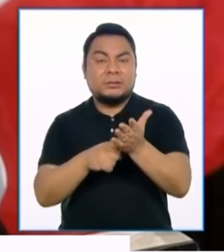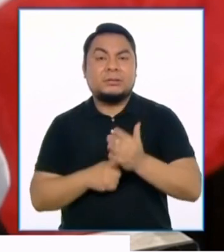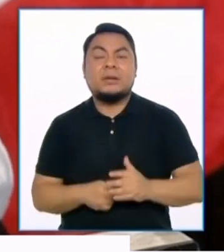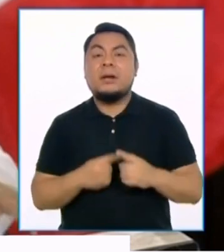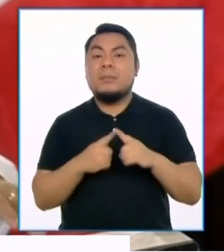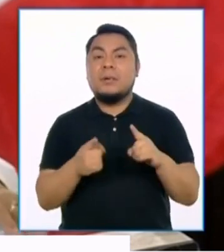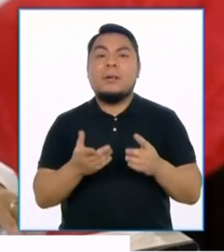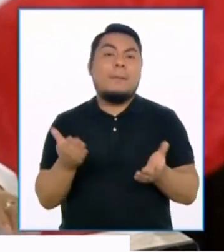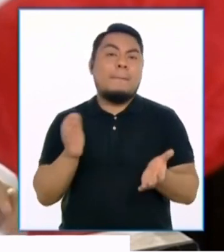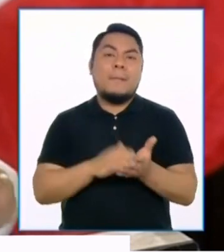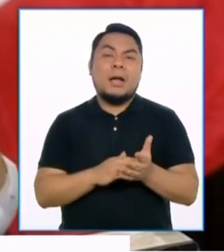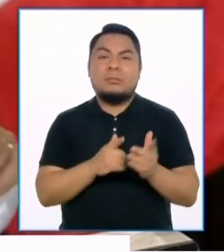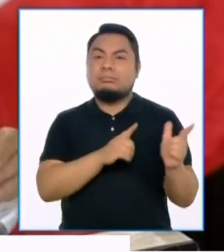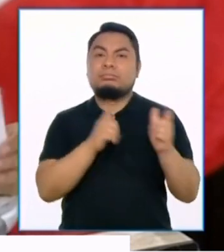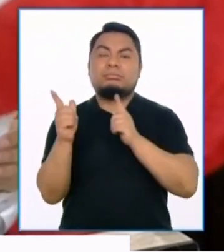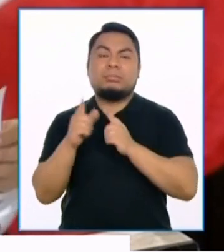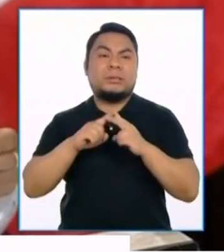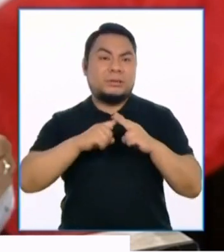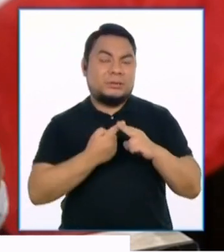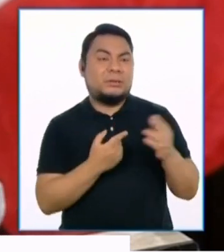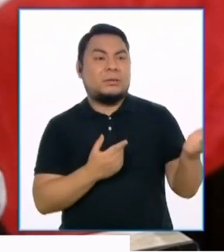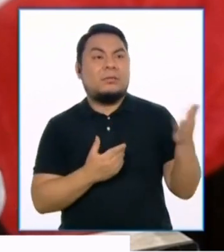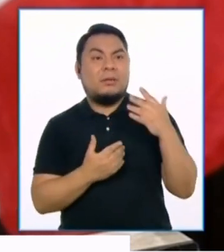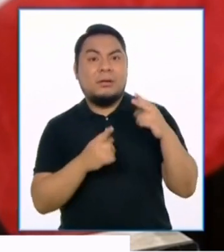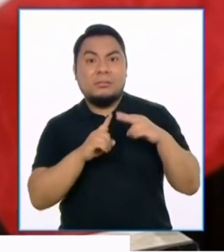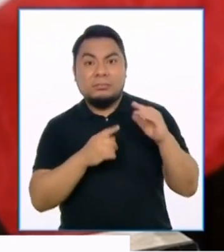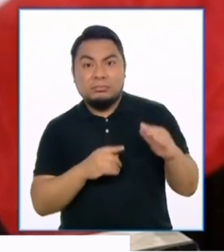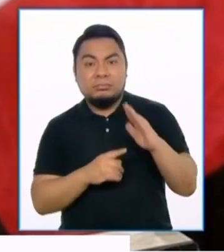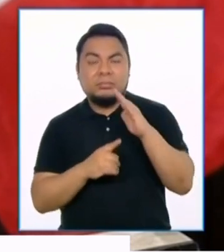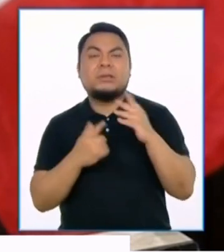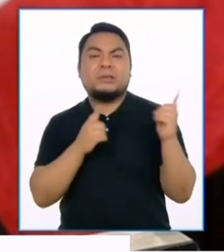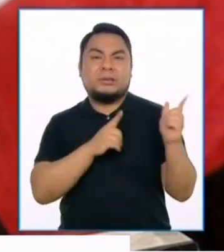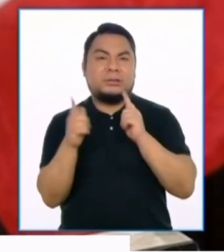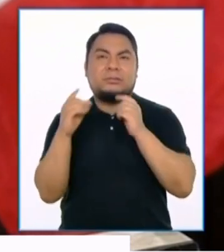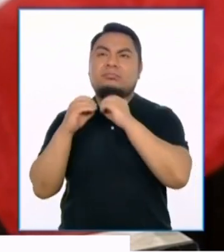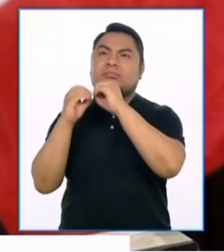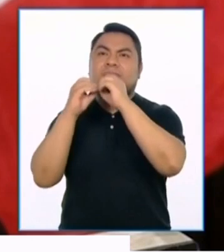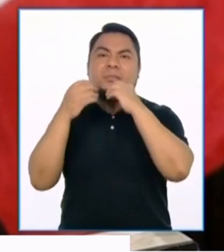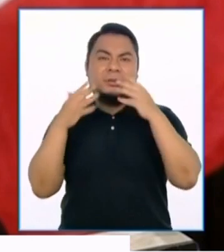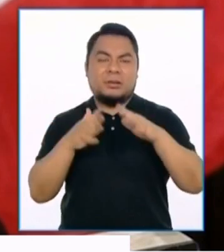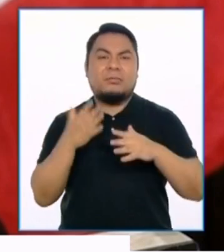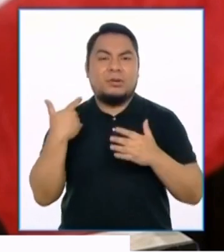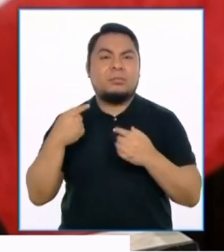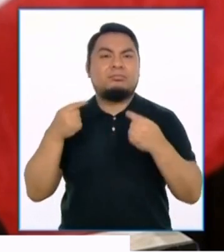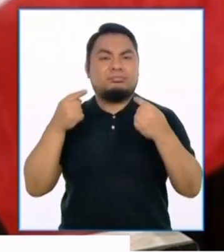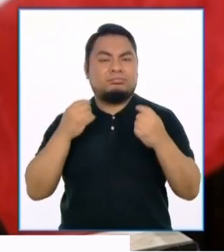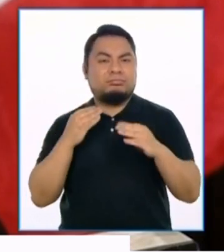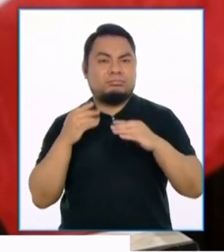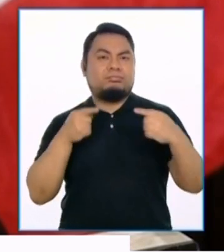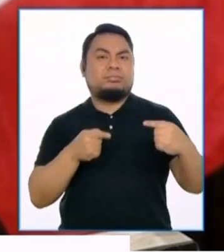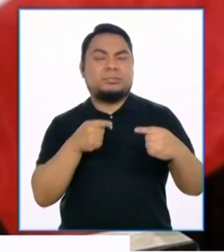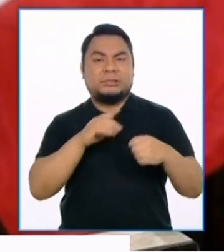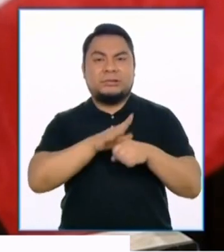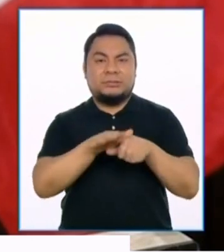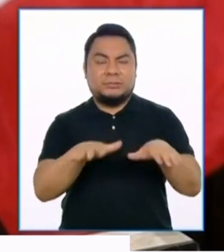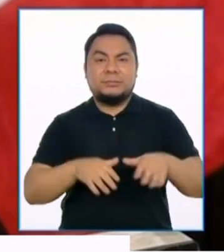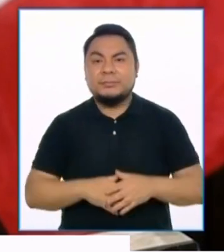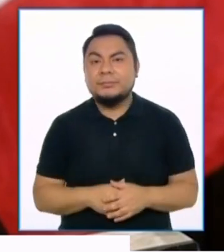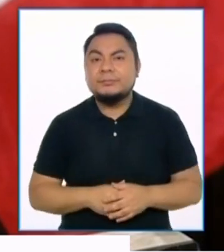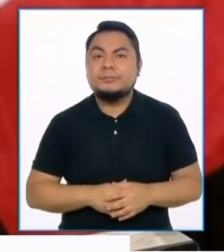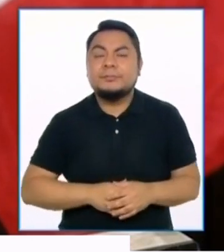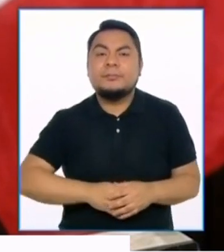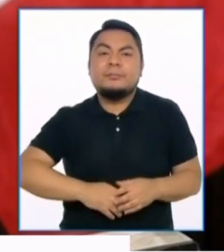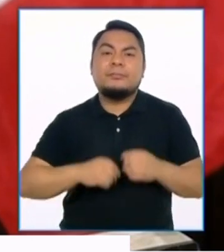estamos mucho mejor preparados que al inicio para poder enfrentar esta pandemia. Pero